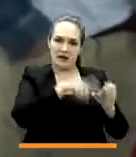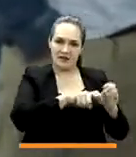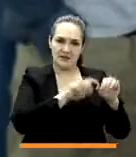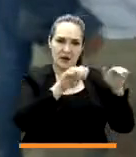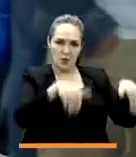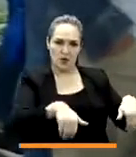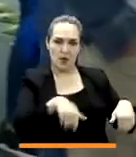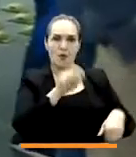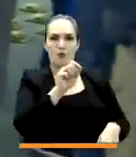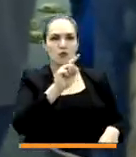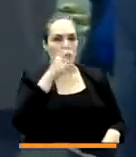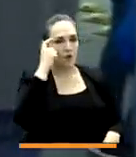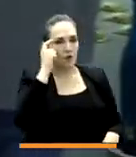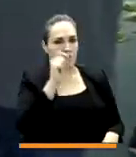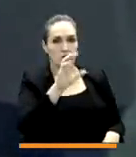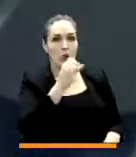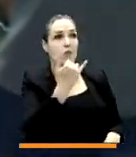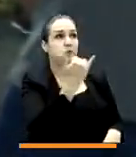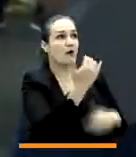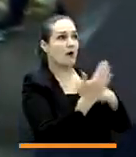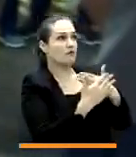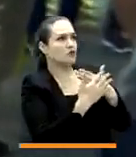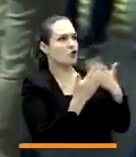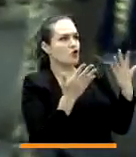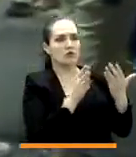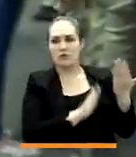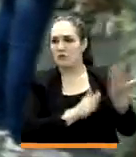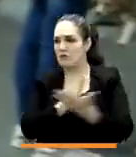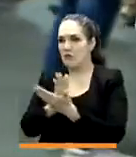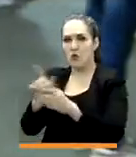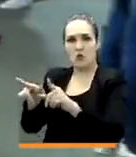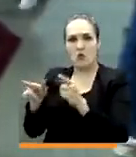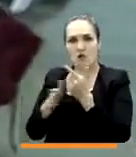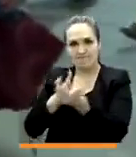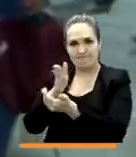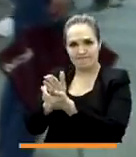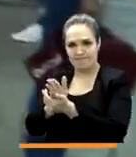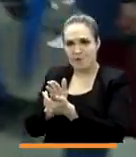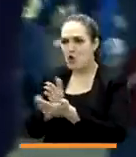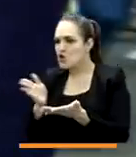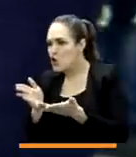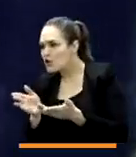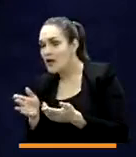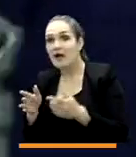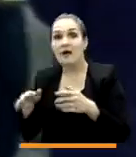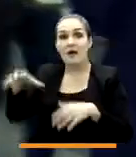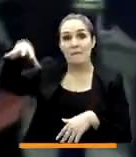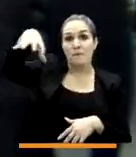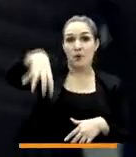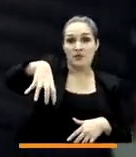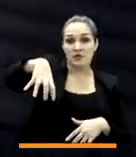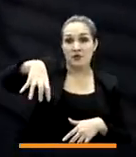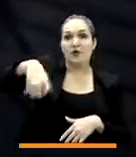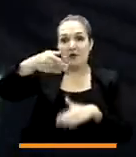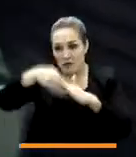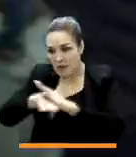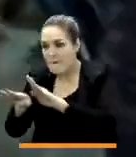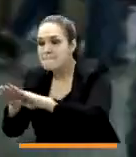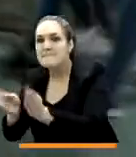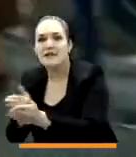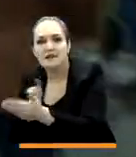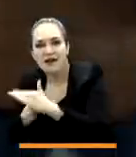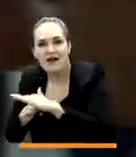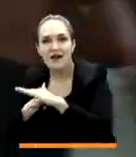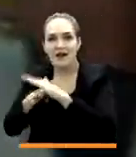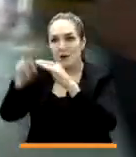www.registraduría.gov.co, y ahí puede ver qué mesa de votación le tocó y qué puesto. Es necesario traer la cédula y cumplir todas las